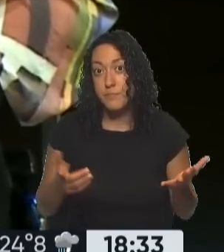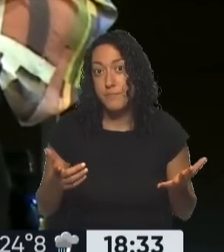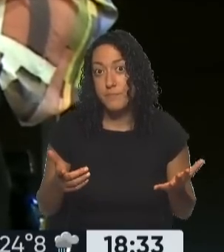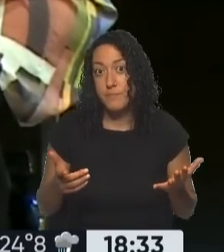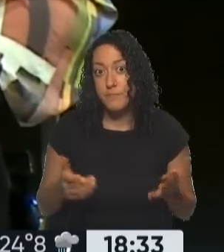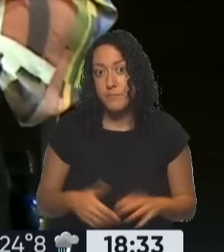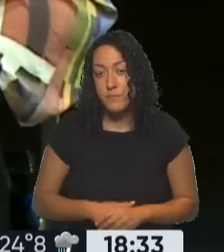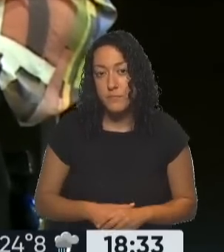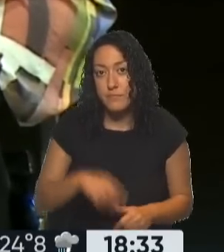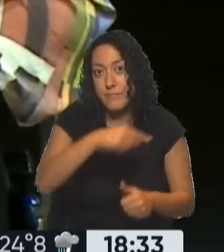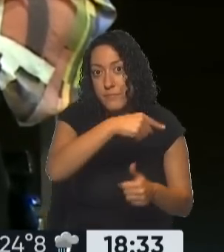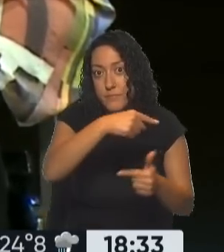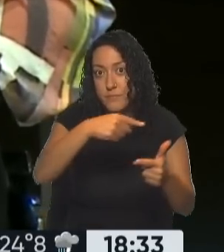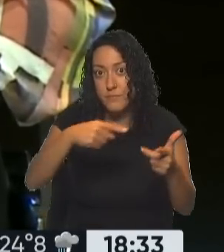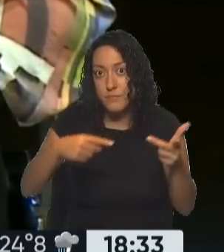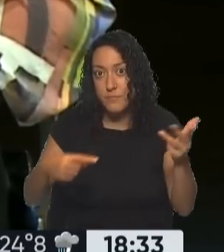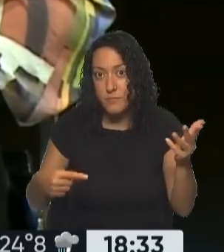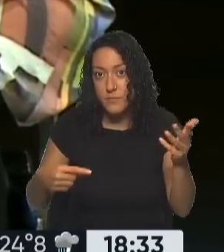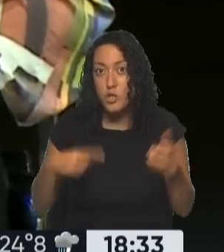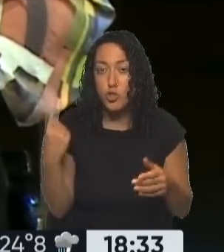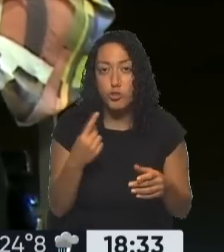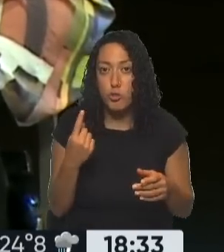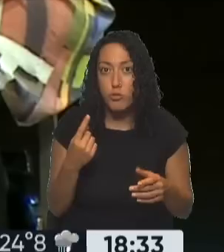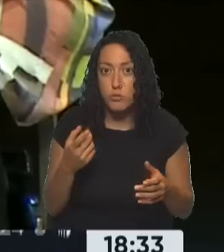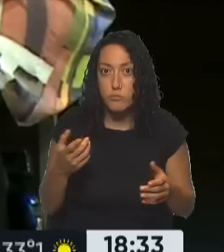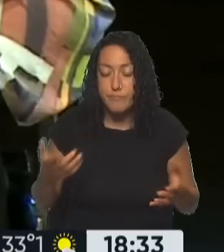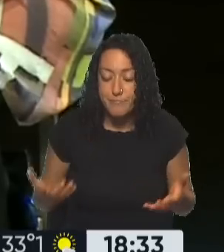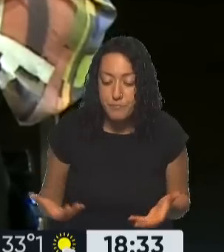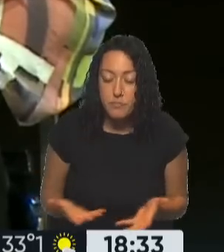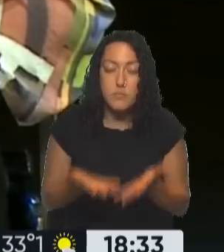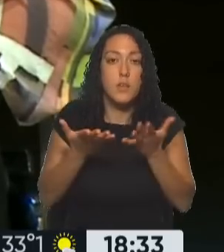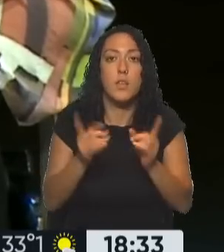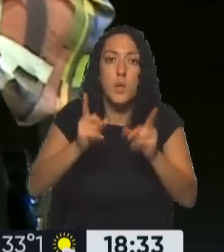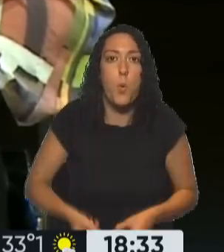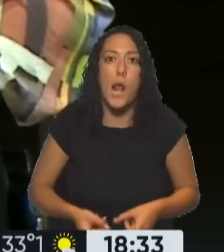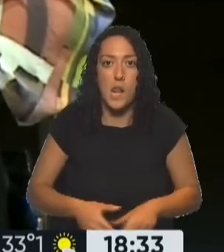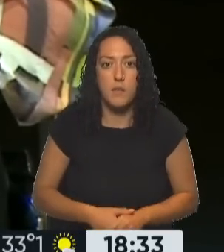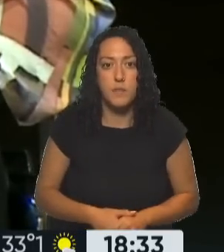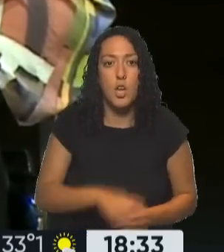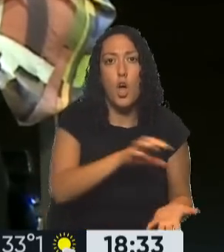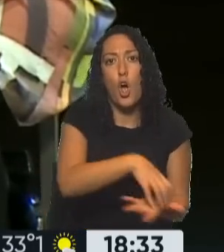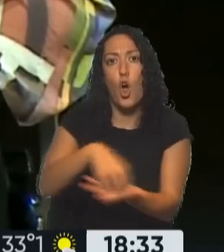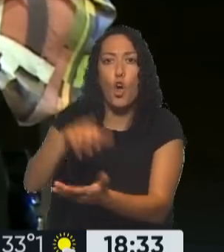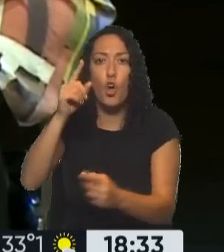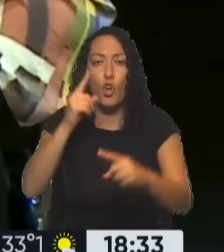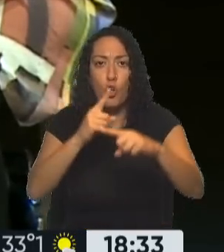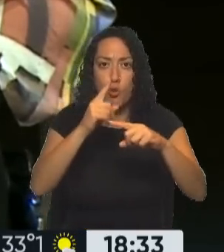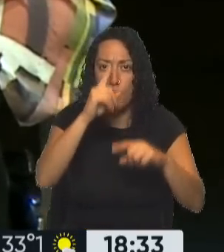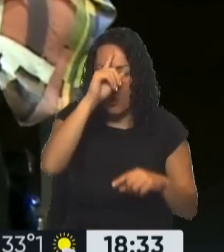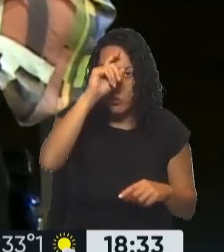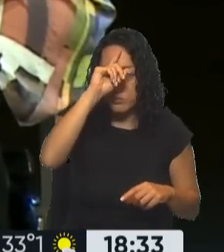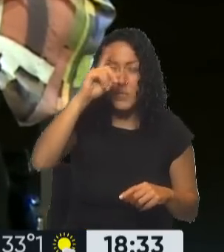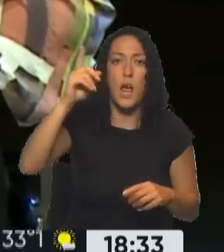Nos pasó todo eso y nos repusimos. Y construimos todos los hospitales que hicieron falta,